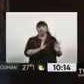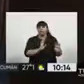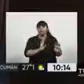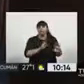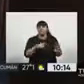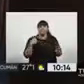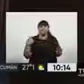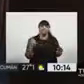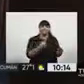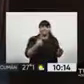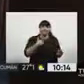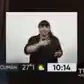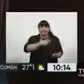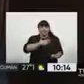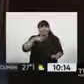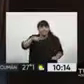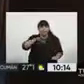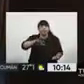es que